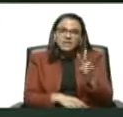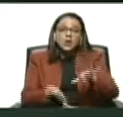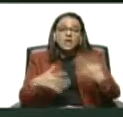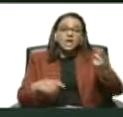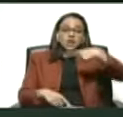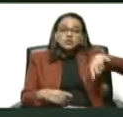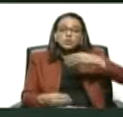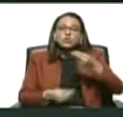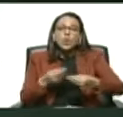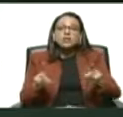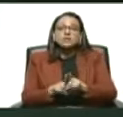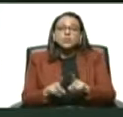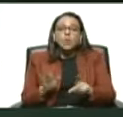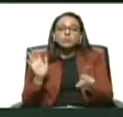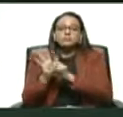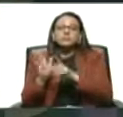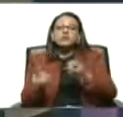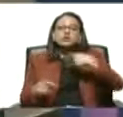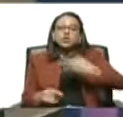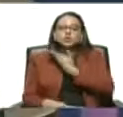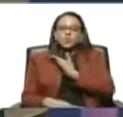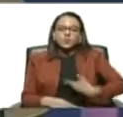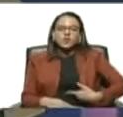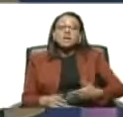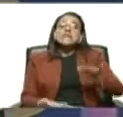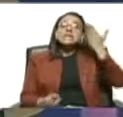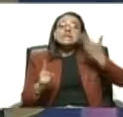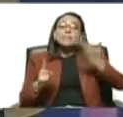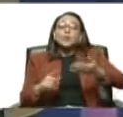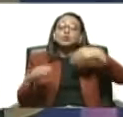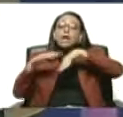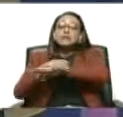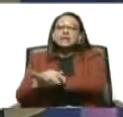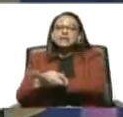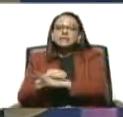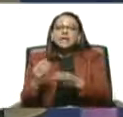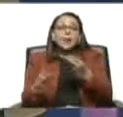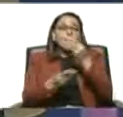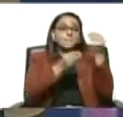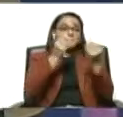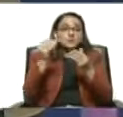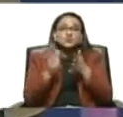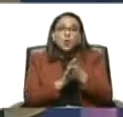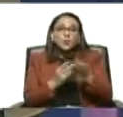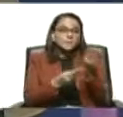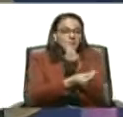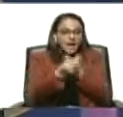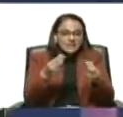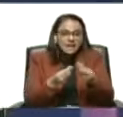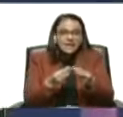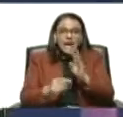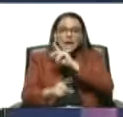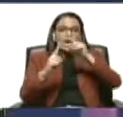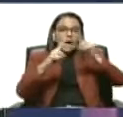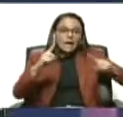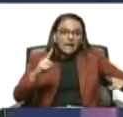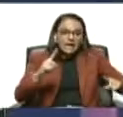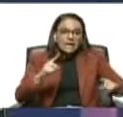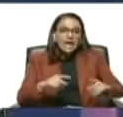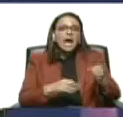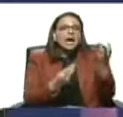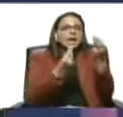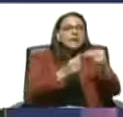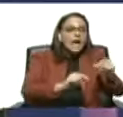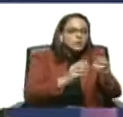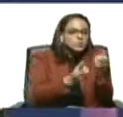legítima propietaria de importantes reservas materiales, energéticas, minerales,